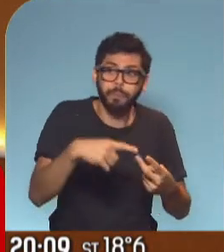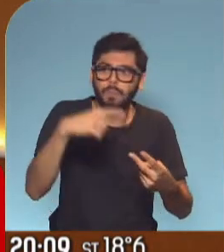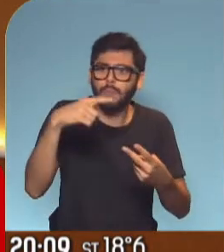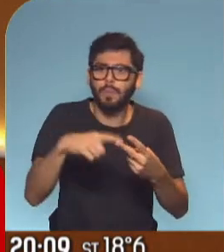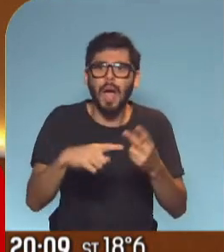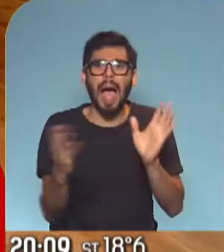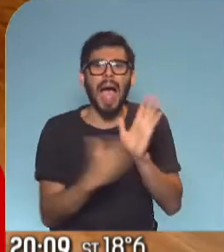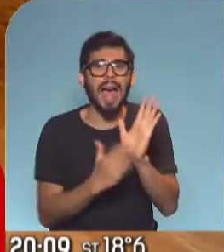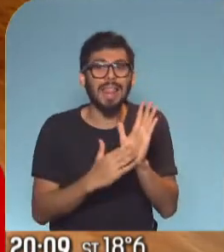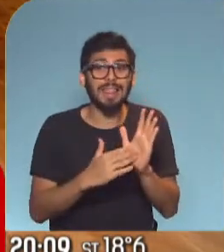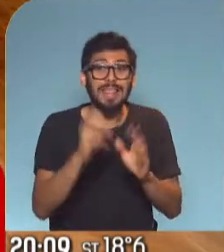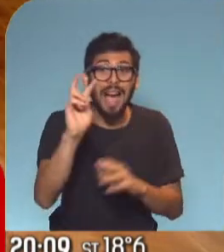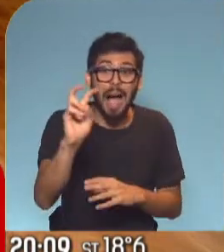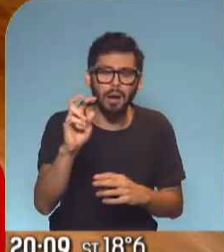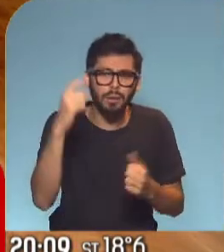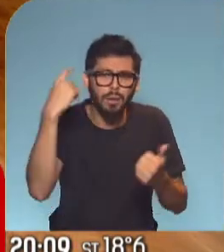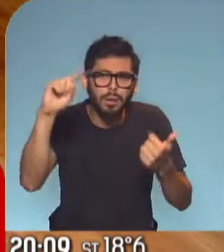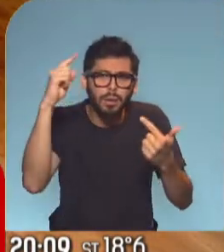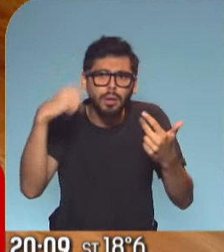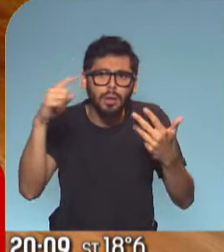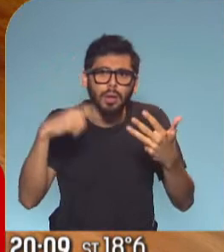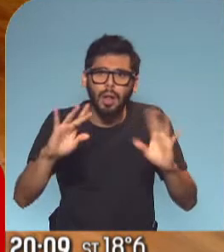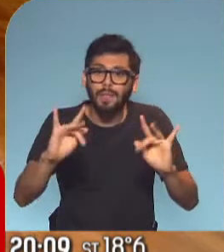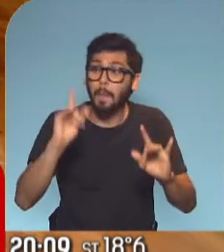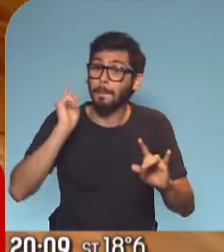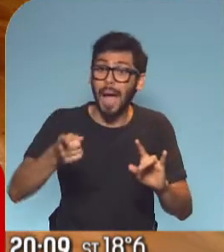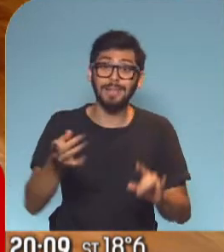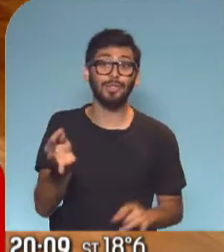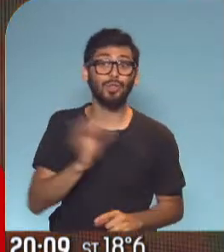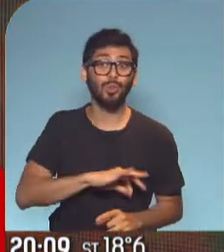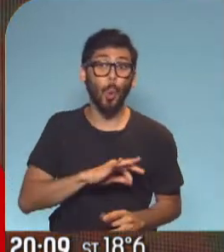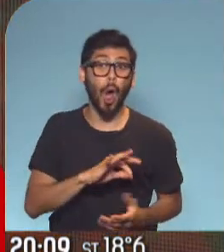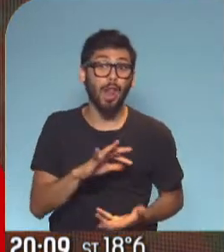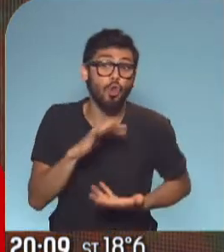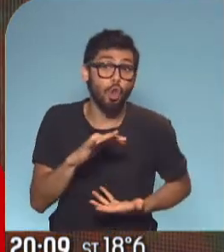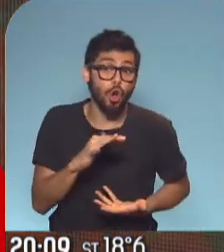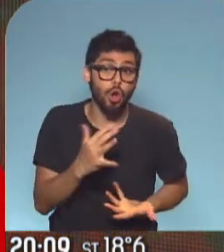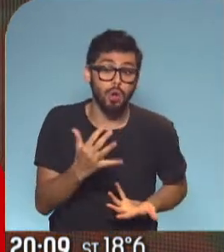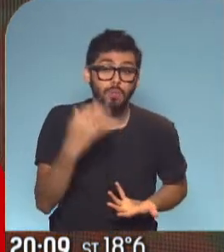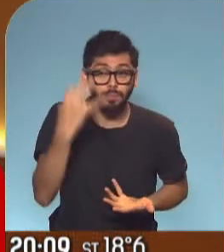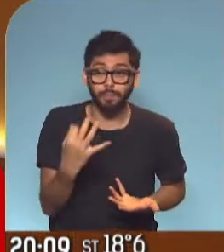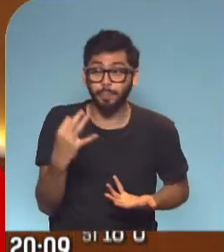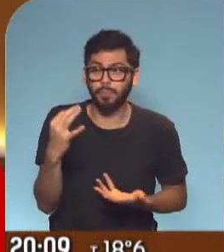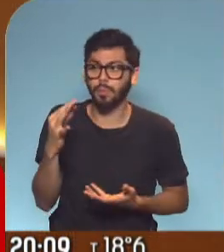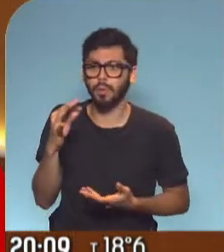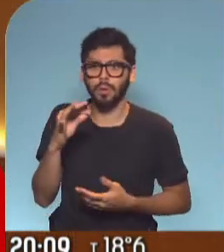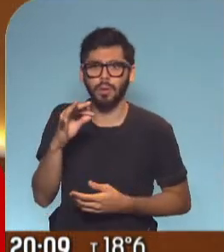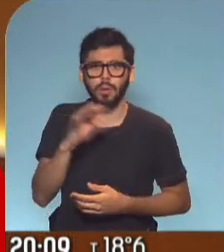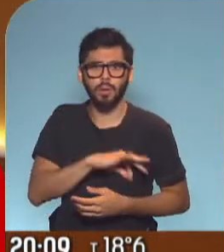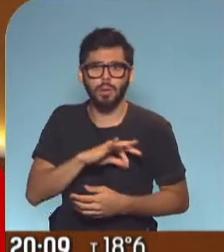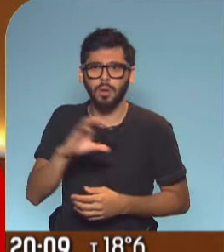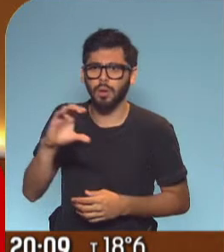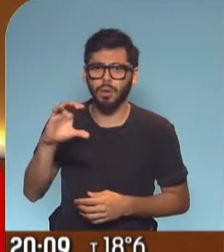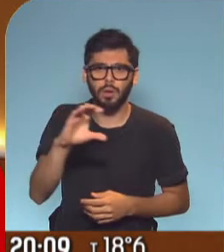piden para poder ingresar a una vivienda. Sí, obviamente, y un ingreso además, ¿no? Un ingreso que además está muy desanclado de los ingresos